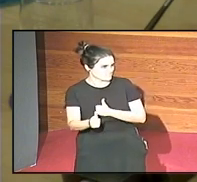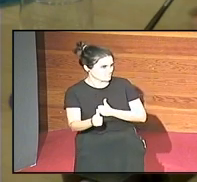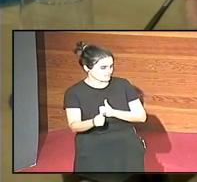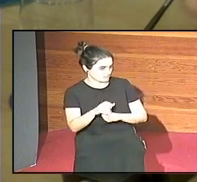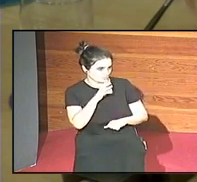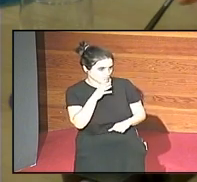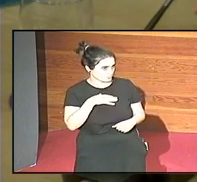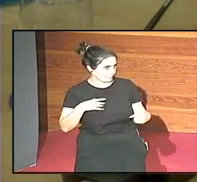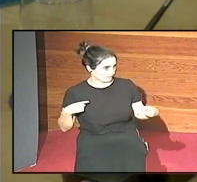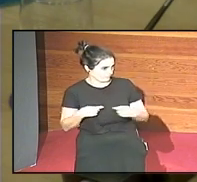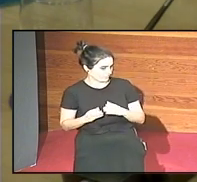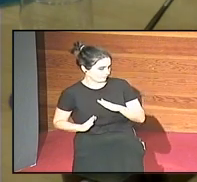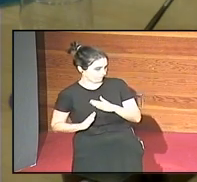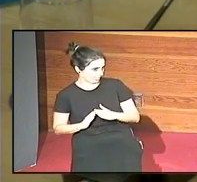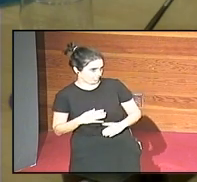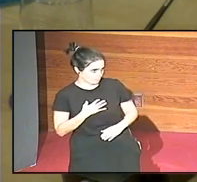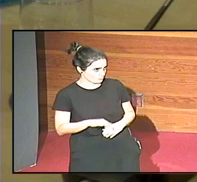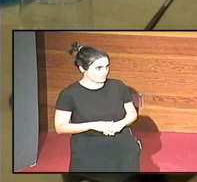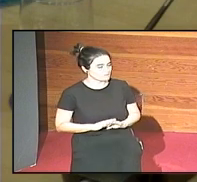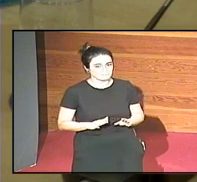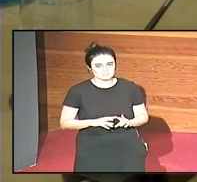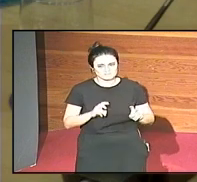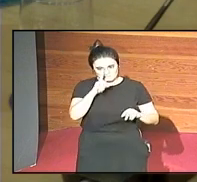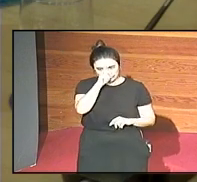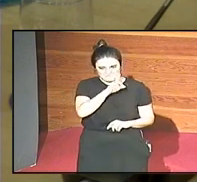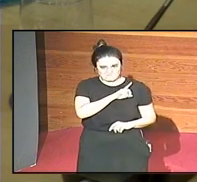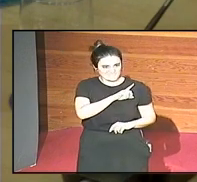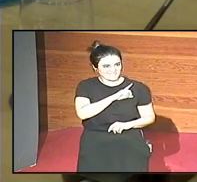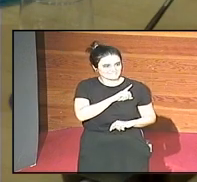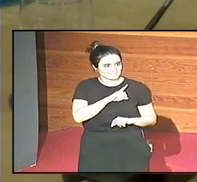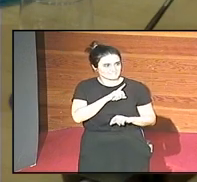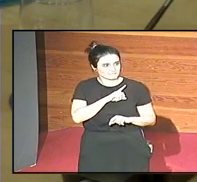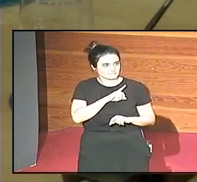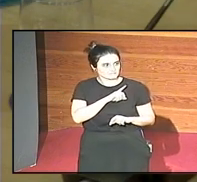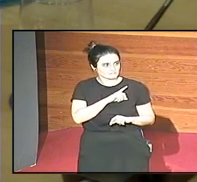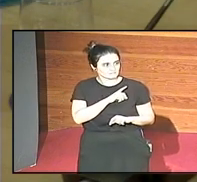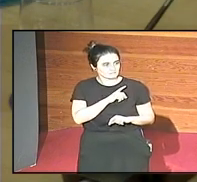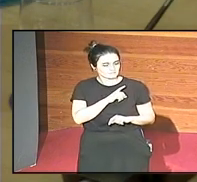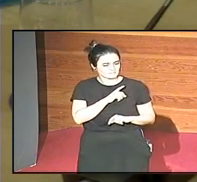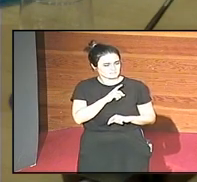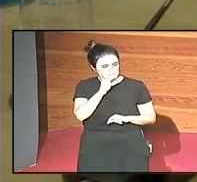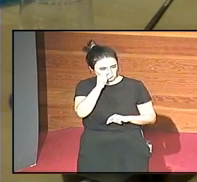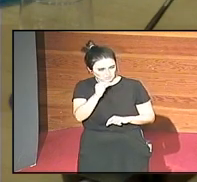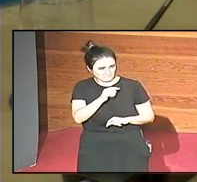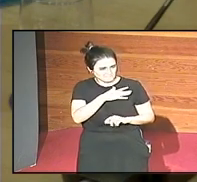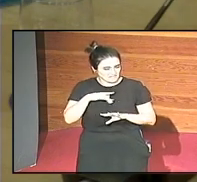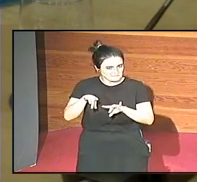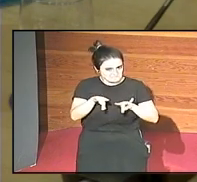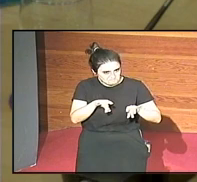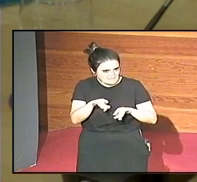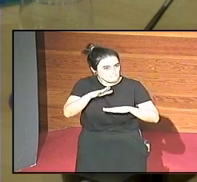en cuanto a nivel militar, ¿qué territorios mínimos tendría que tener para que Putin pueda irse con la cabeza